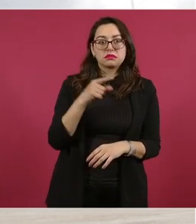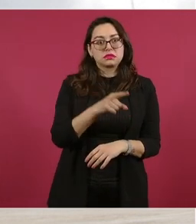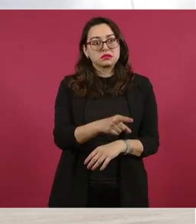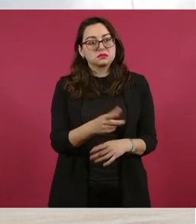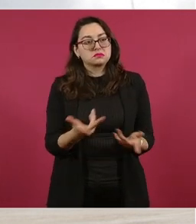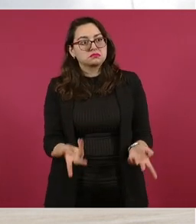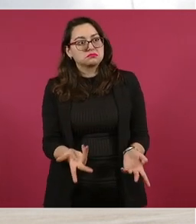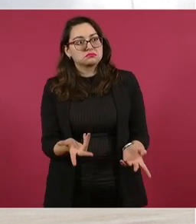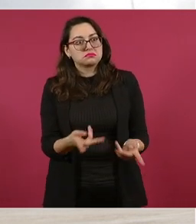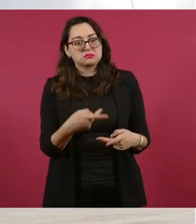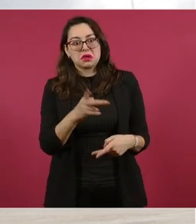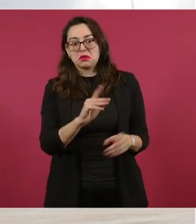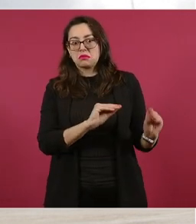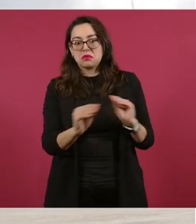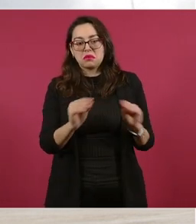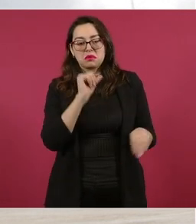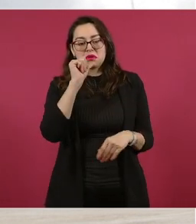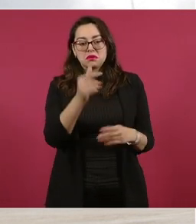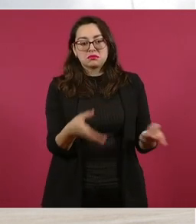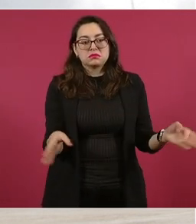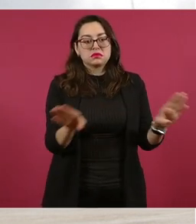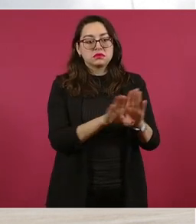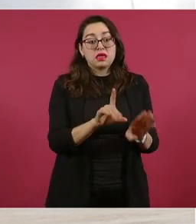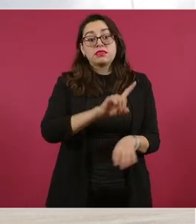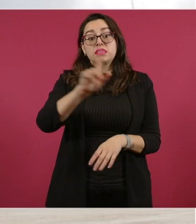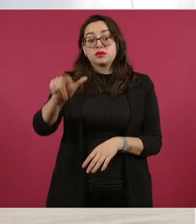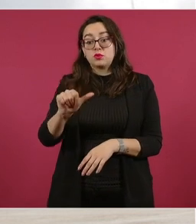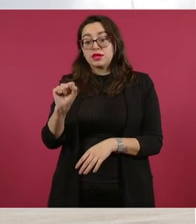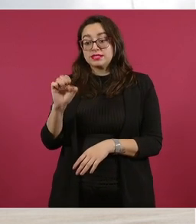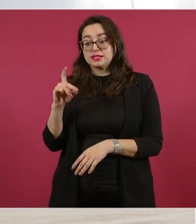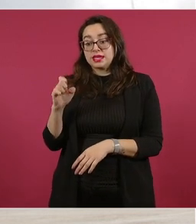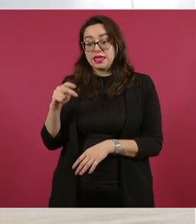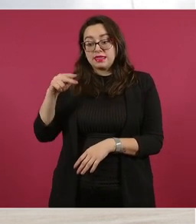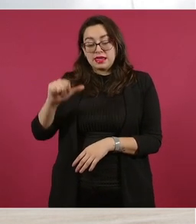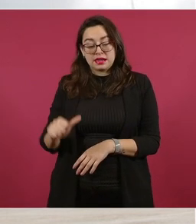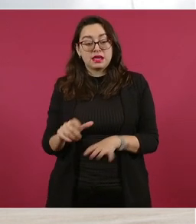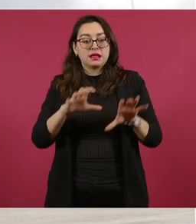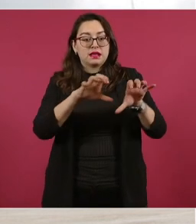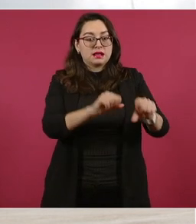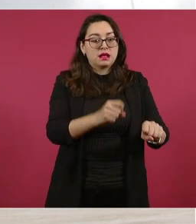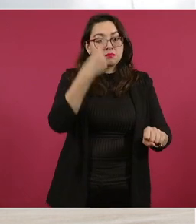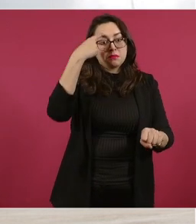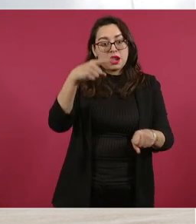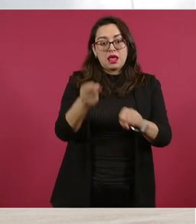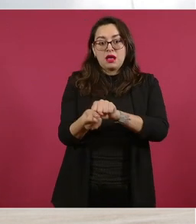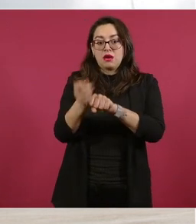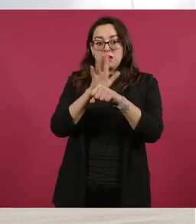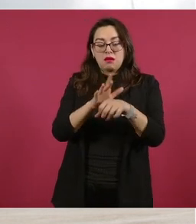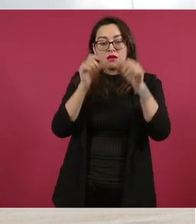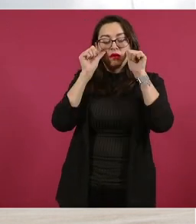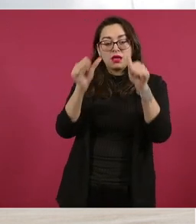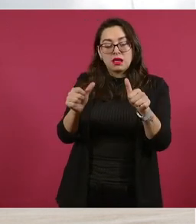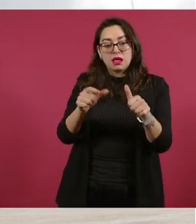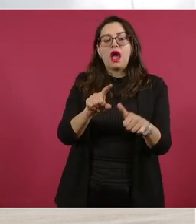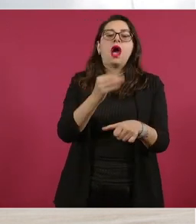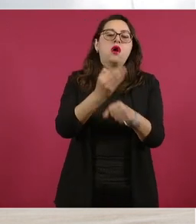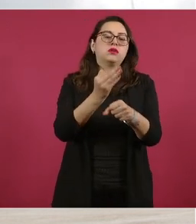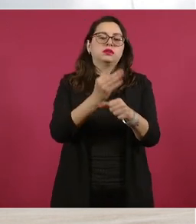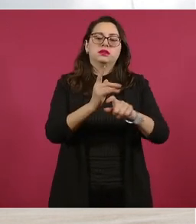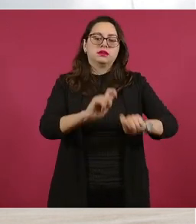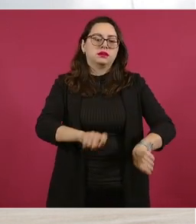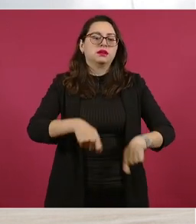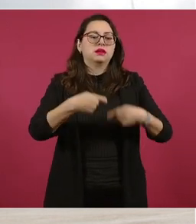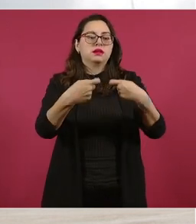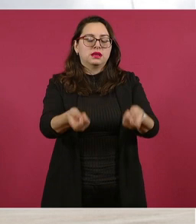por parte de la Sedena, y el ISSSTE hizo la transferencia ahora a IMSS Bienestar para que un hospital de